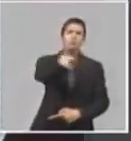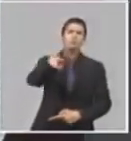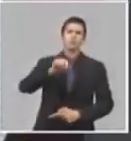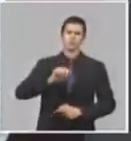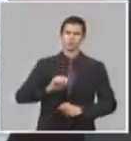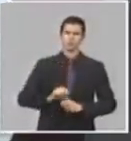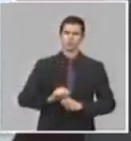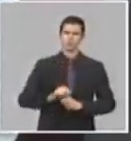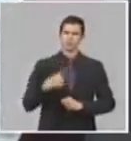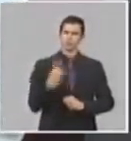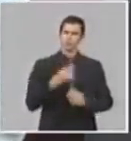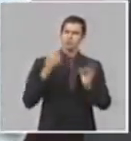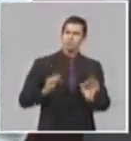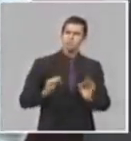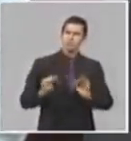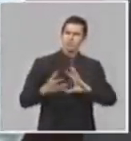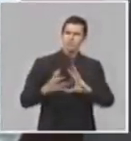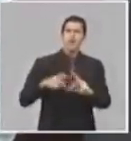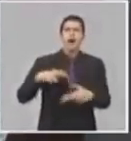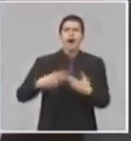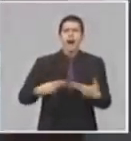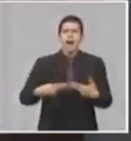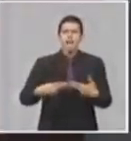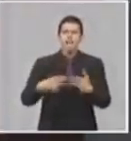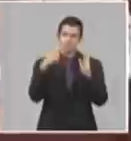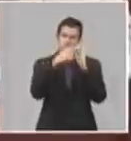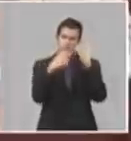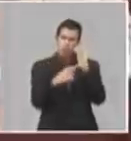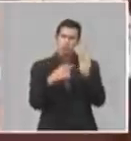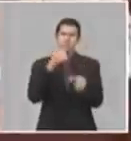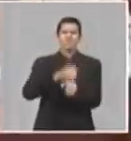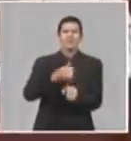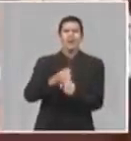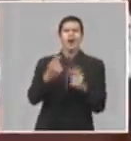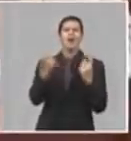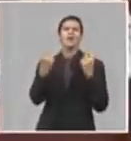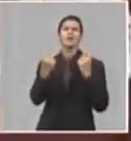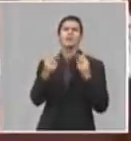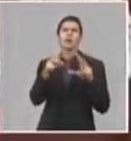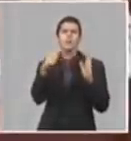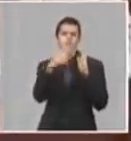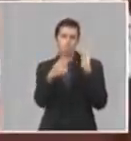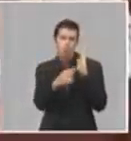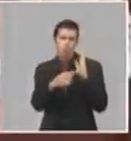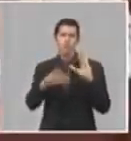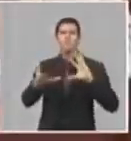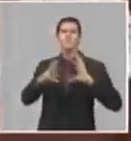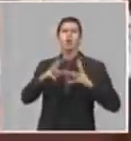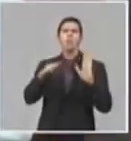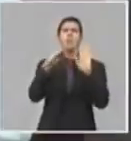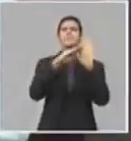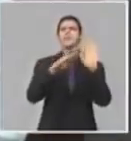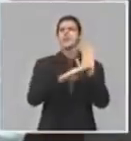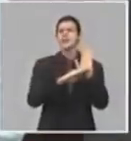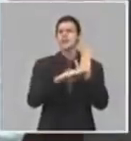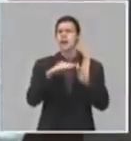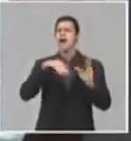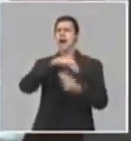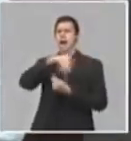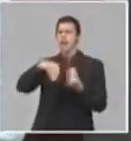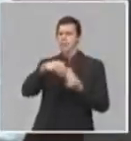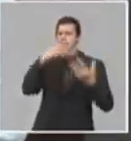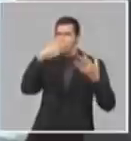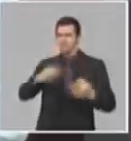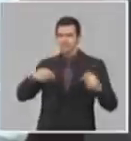situación que impone el mundo post-COVID-19. No solo para resistir, sino para avanzar